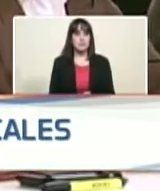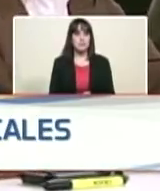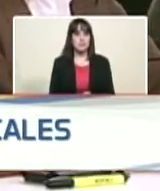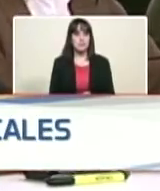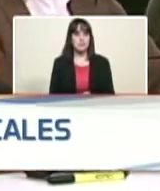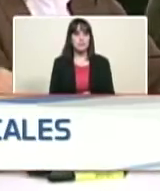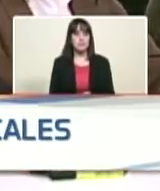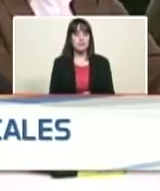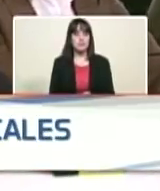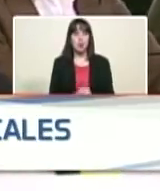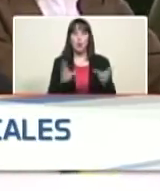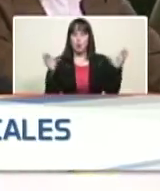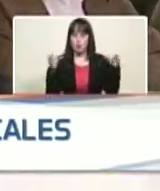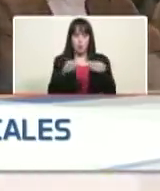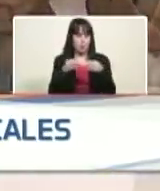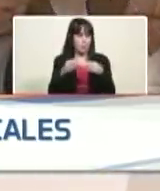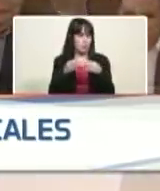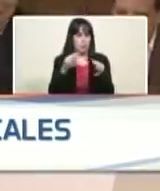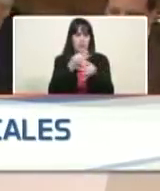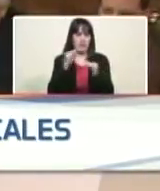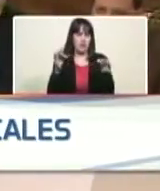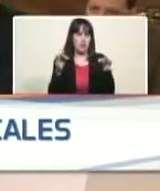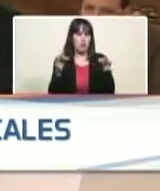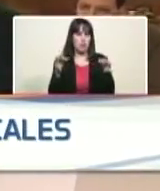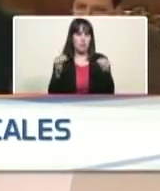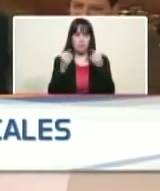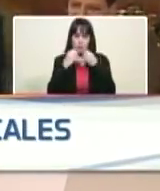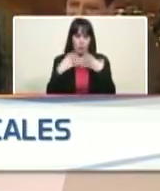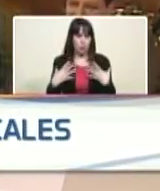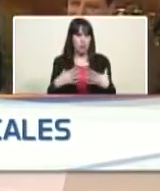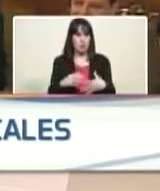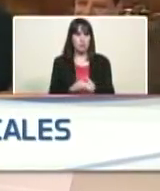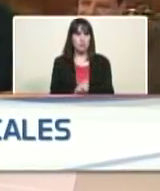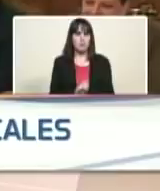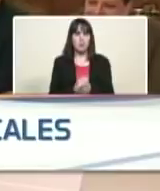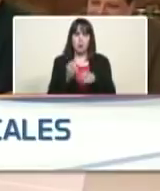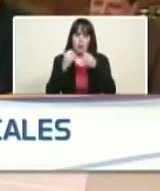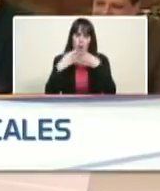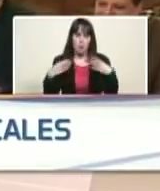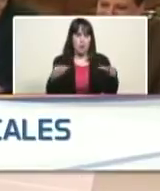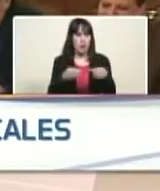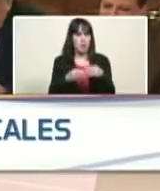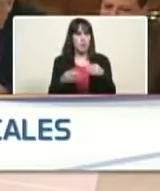De verdad, tenemos un equipo maravilloso. Un buen equipo económico.